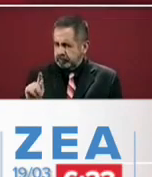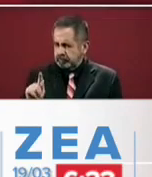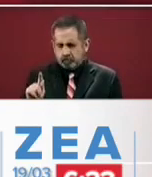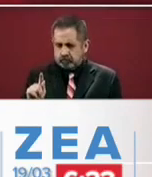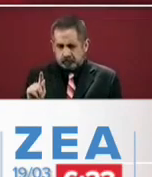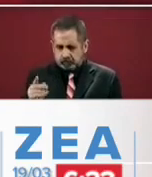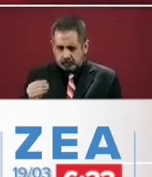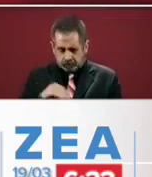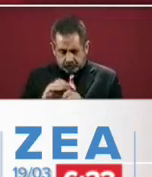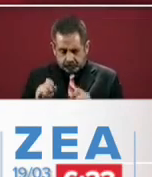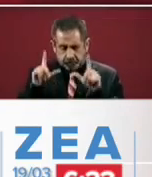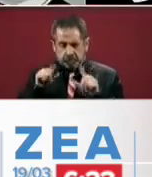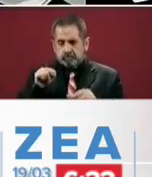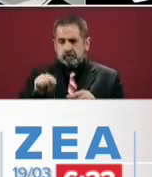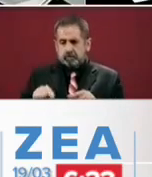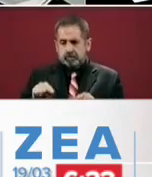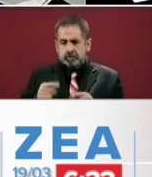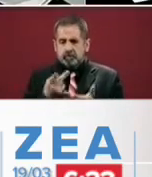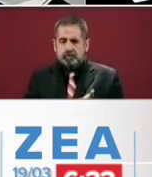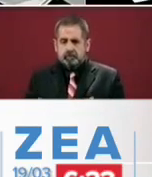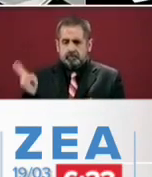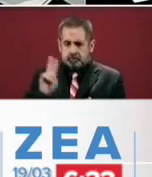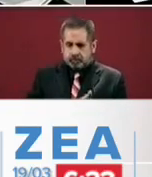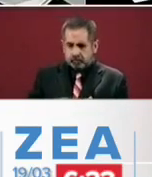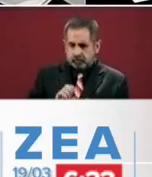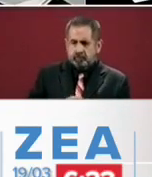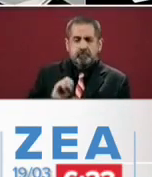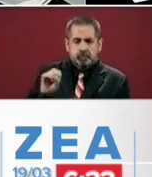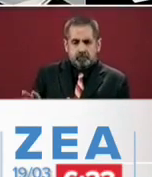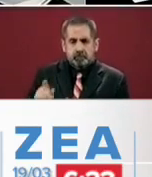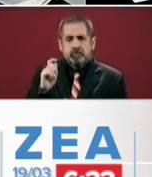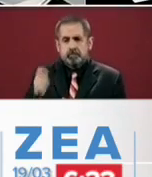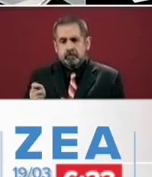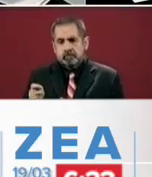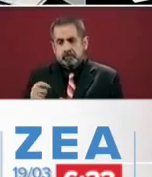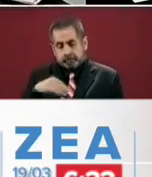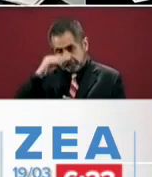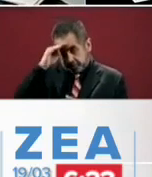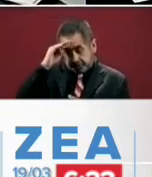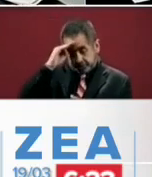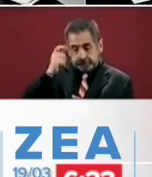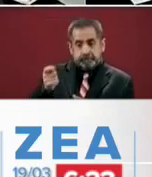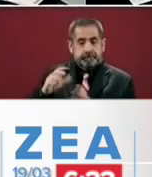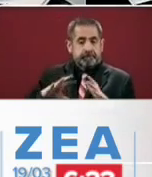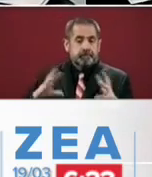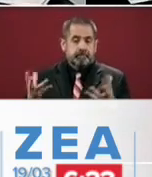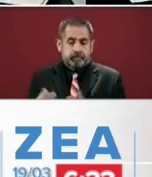2.670, van a recibir el doble, pero que consideren